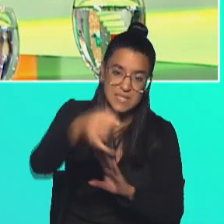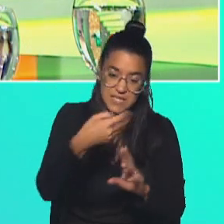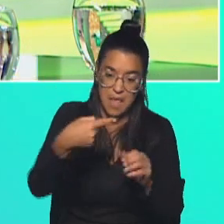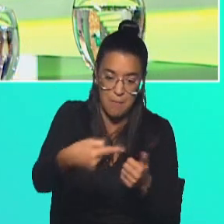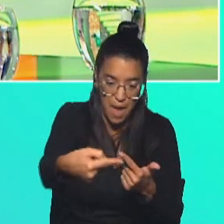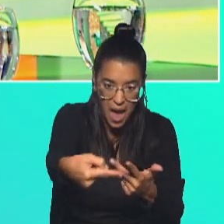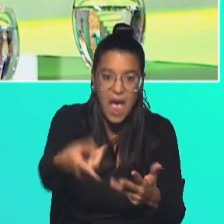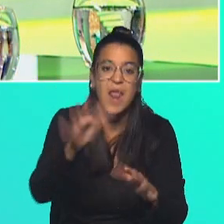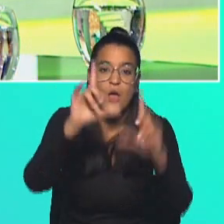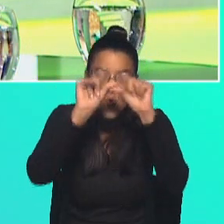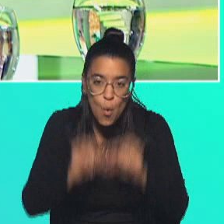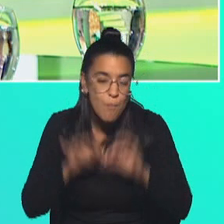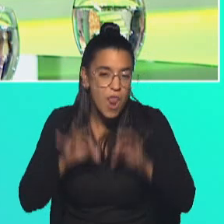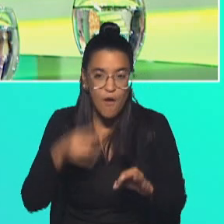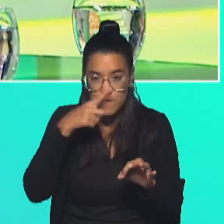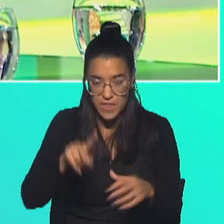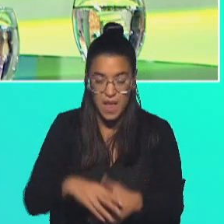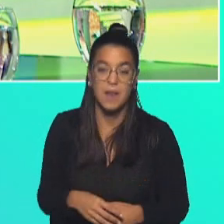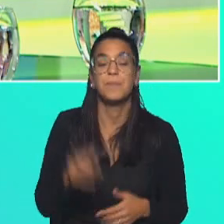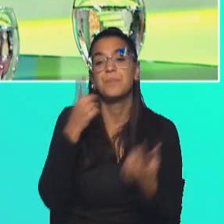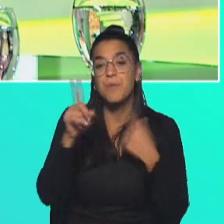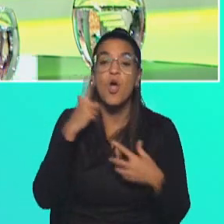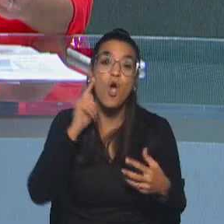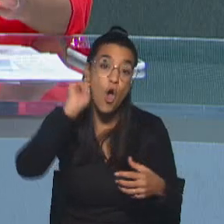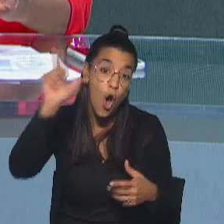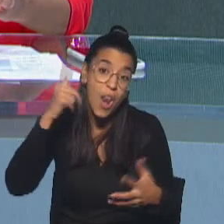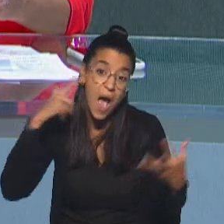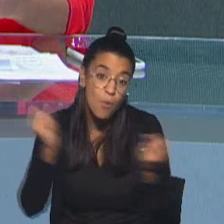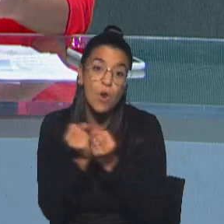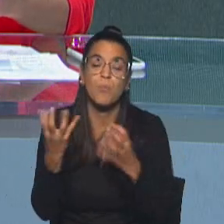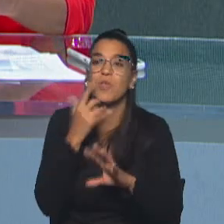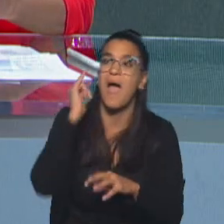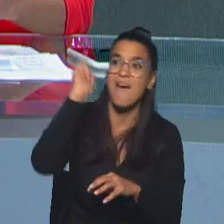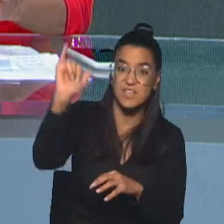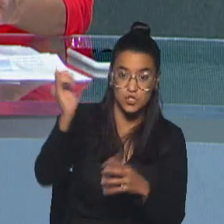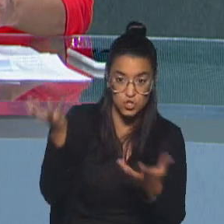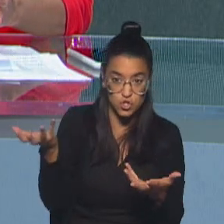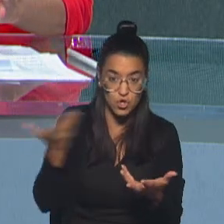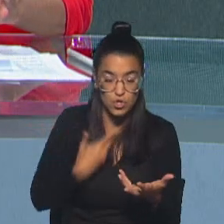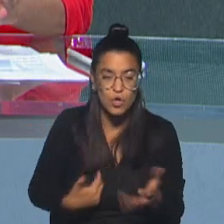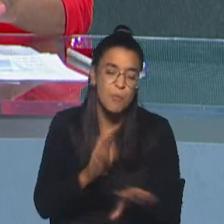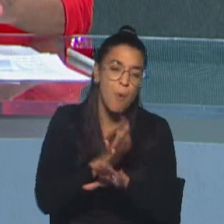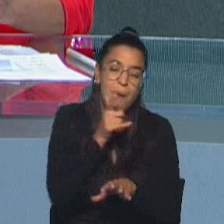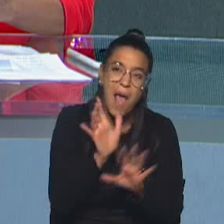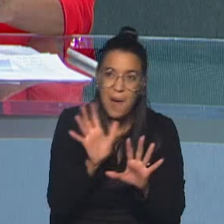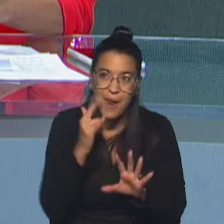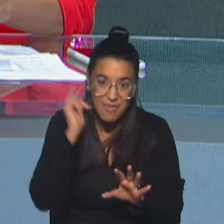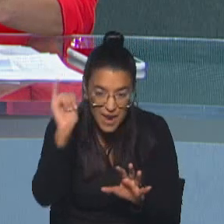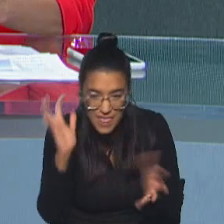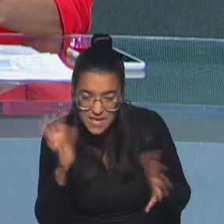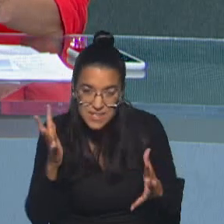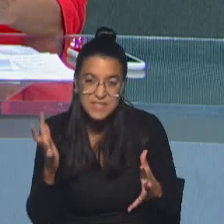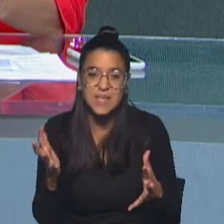más tarde los números finales. Es decir, que se logró el acuerdo por una especie de advertencia. A ver, buscamos la palabra, digamos, más elegante,